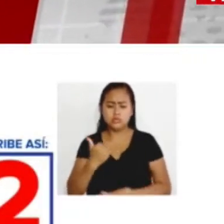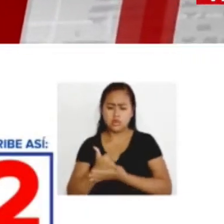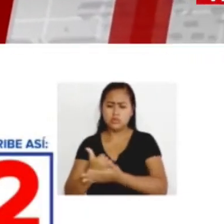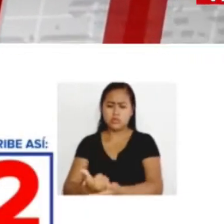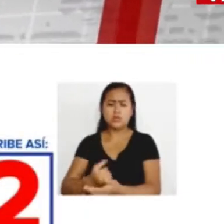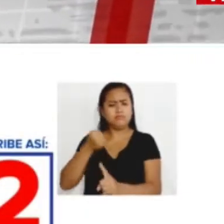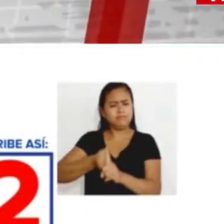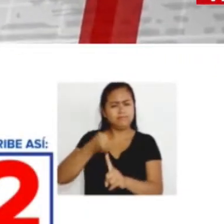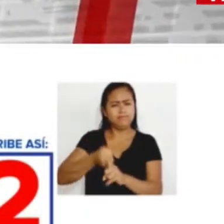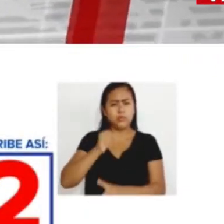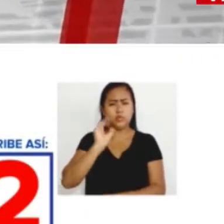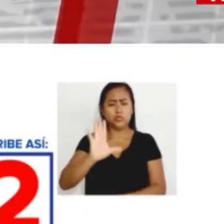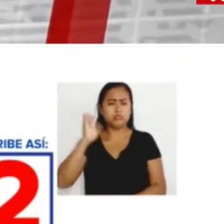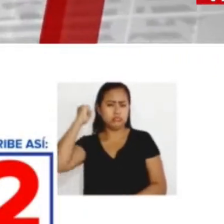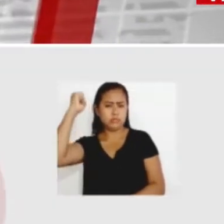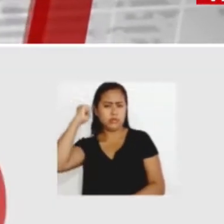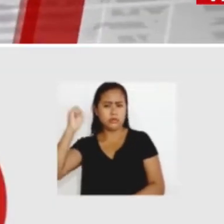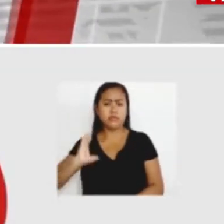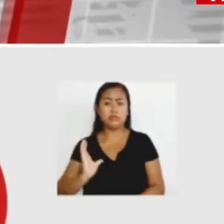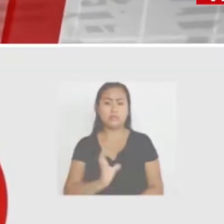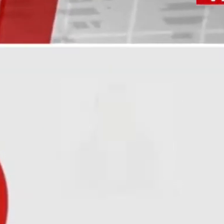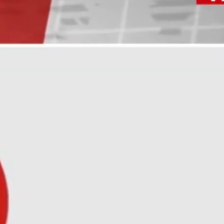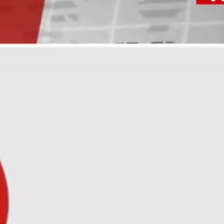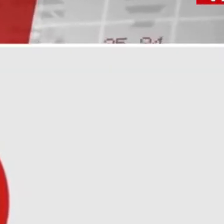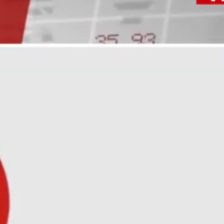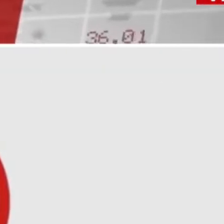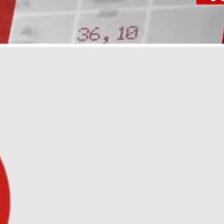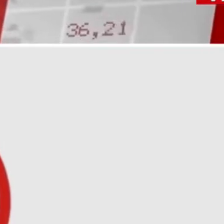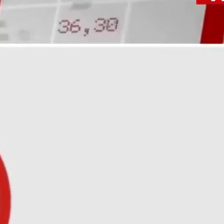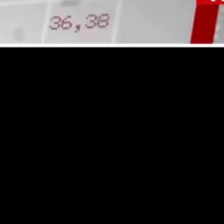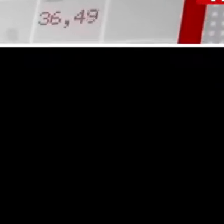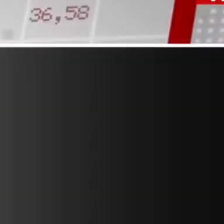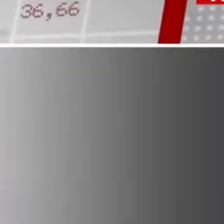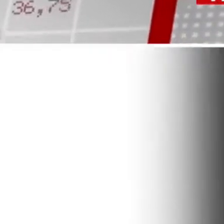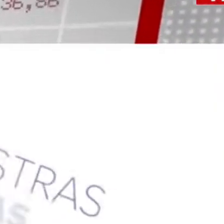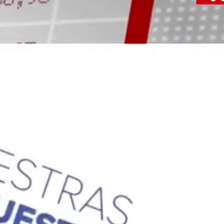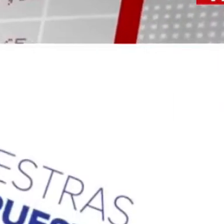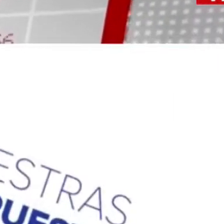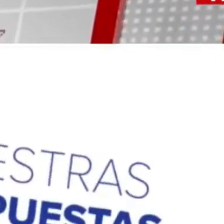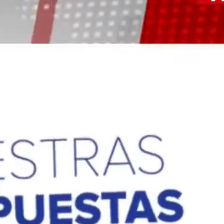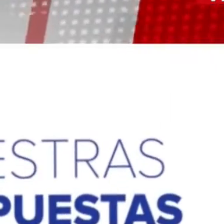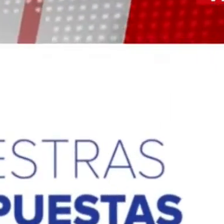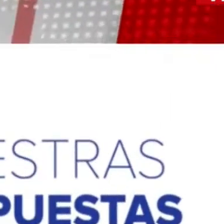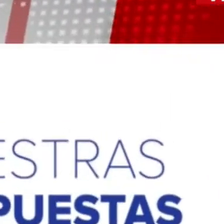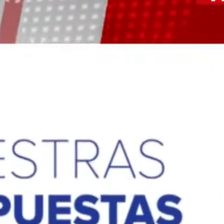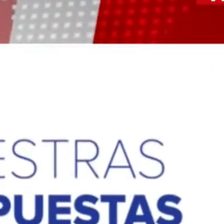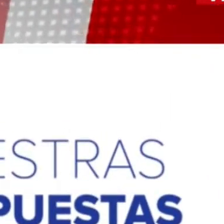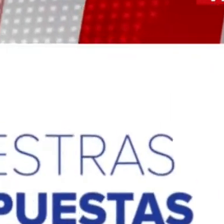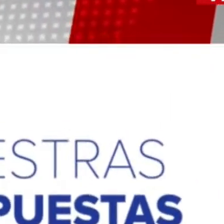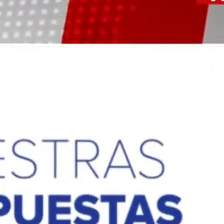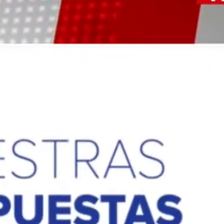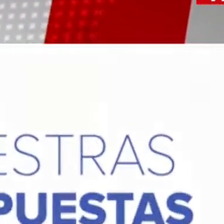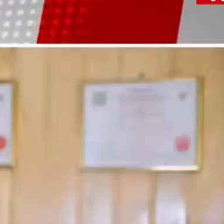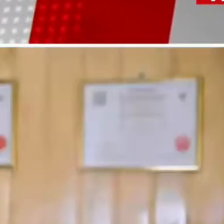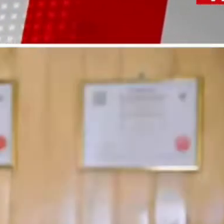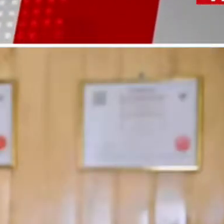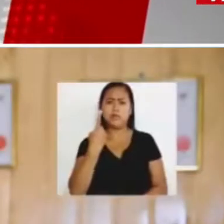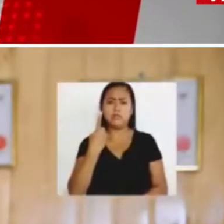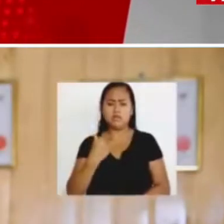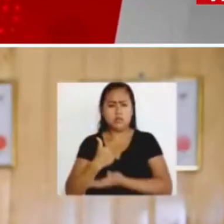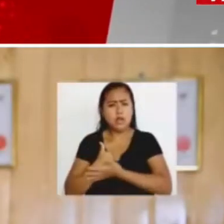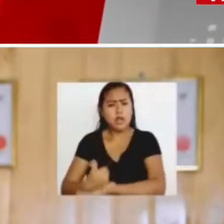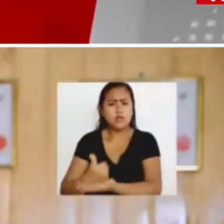Yurimaguas, aprovechando esa coyuntura, se han adjudicado también grandes extensiones de terreno, sin ser desplazados de terrorismo. Gente